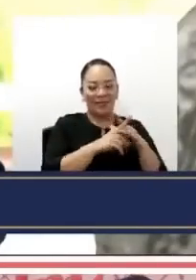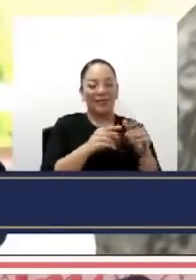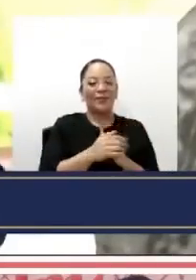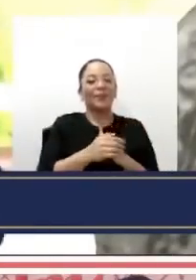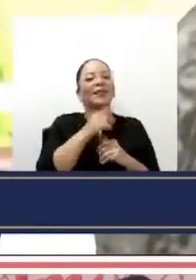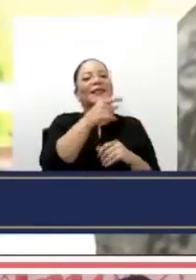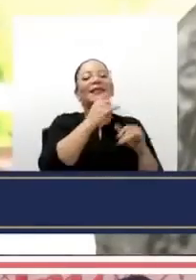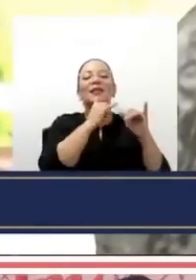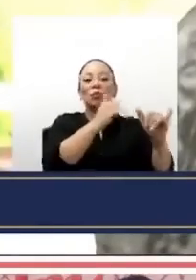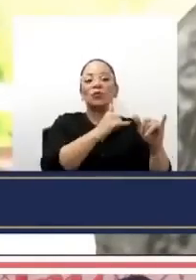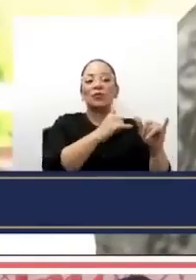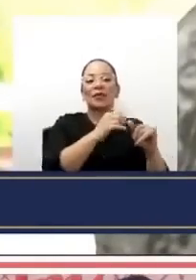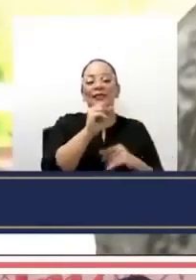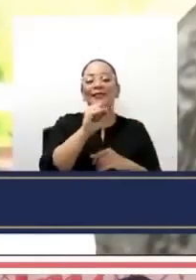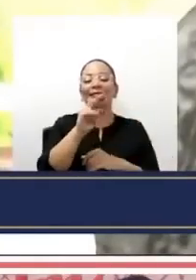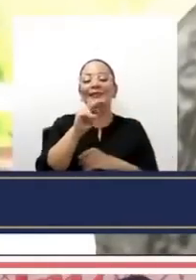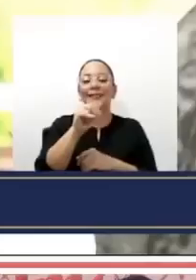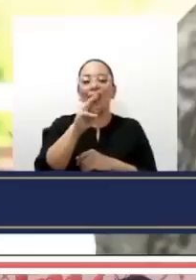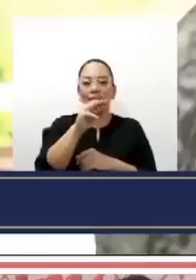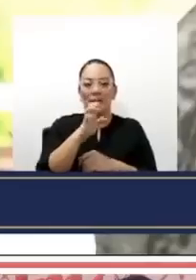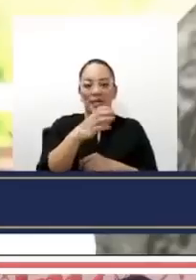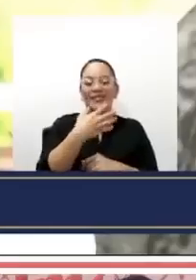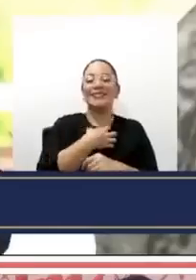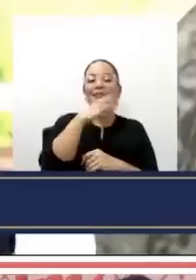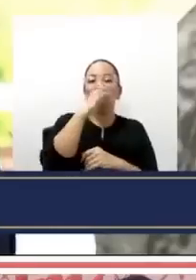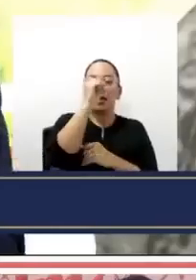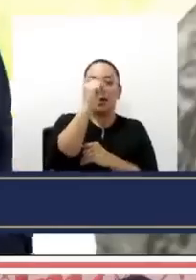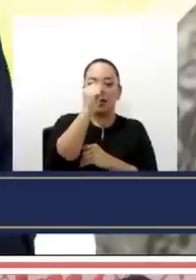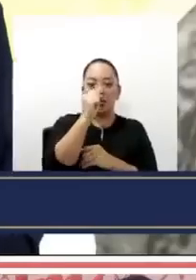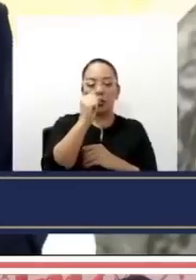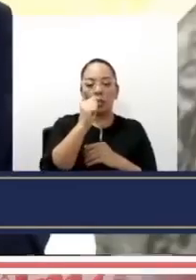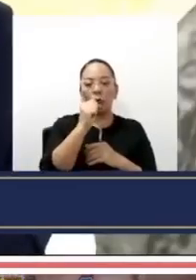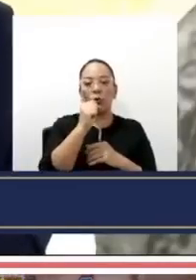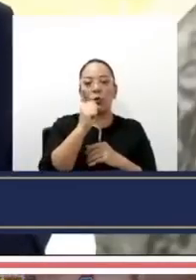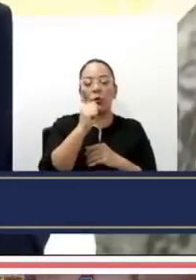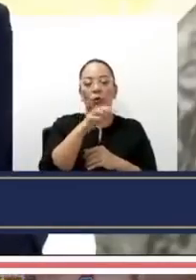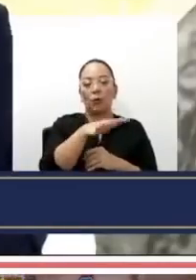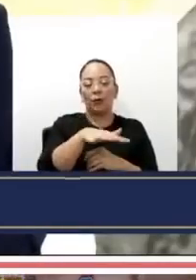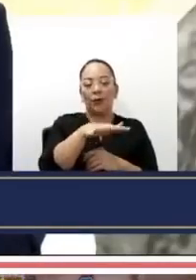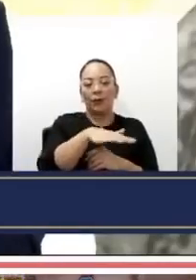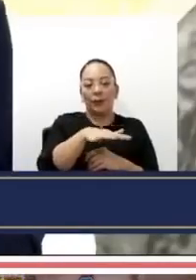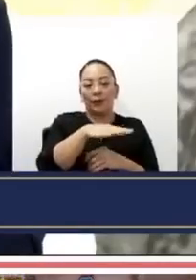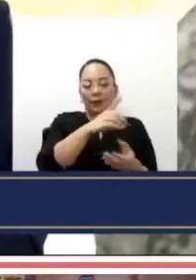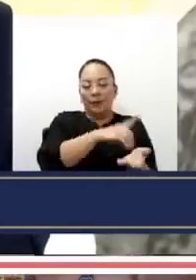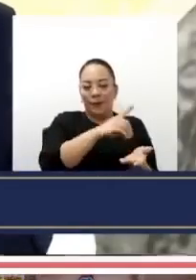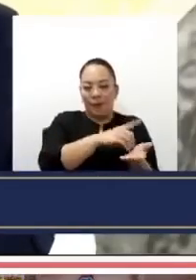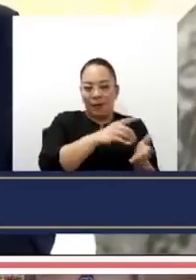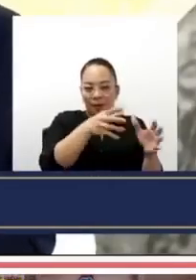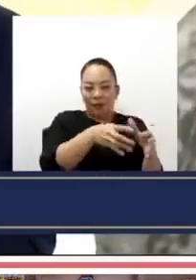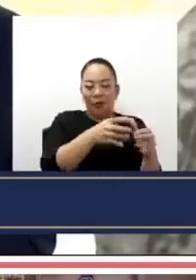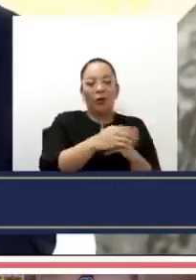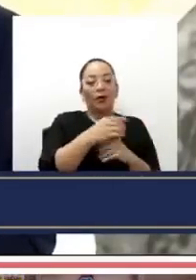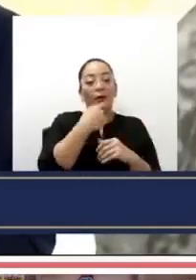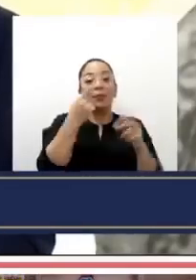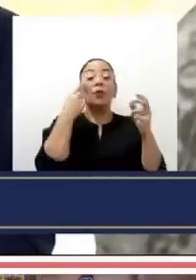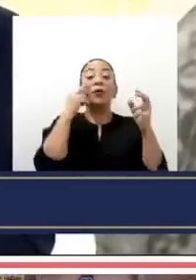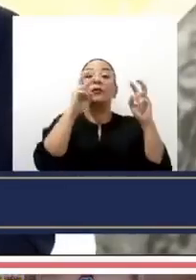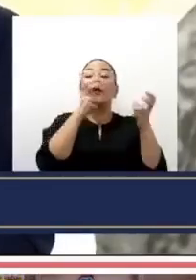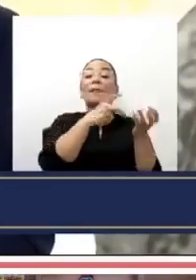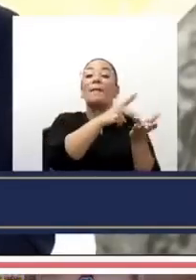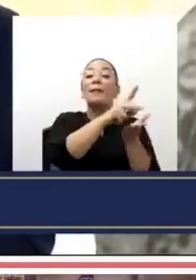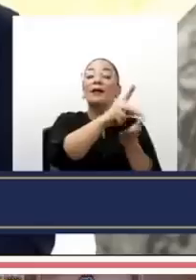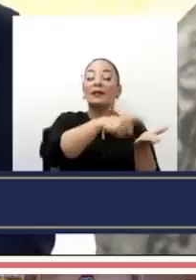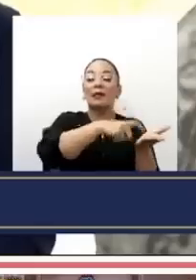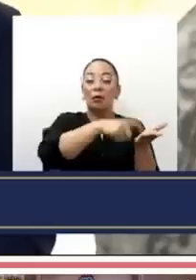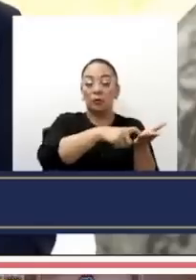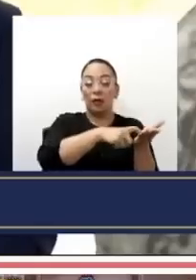una denuncia del SINAME, que es un sindicato del sector médico, por el tema del pago de la deuda